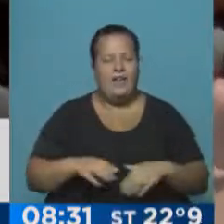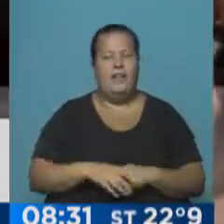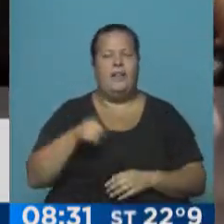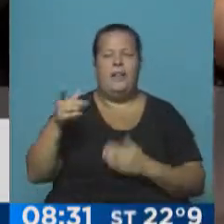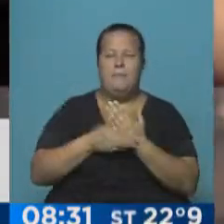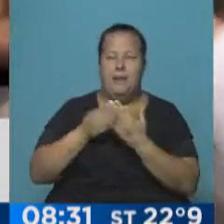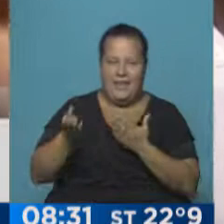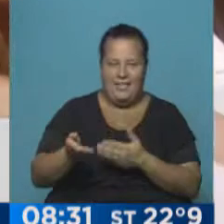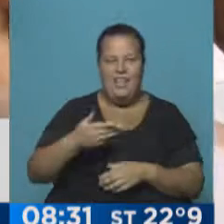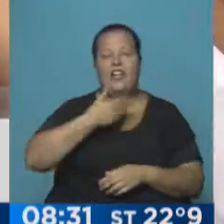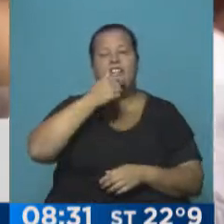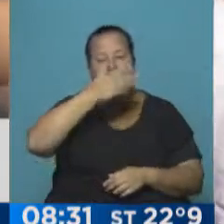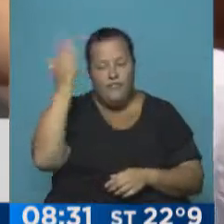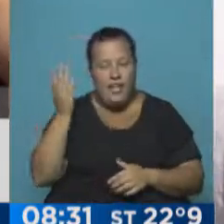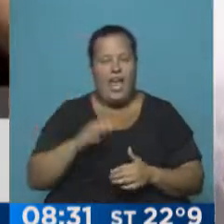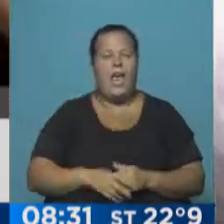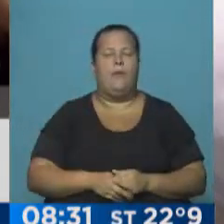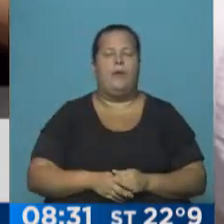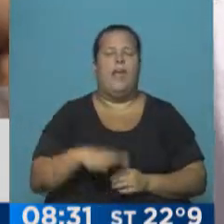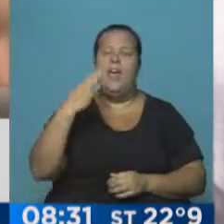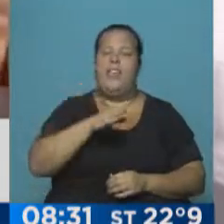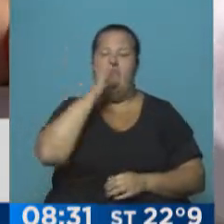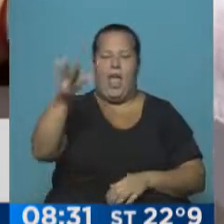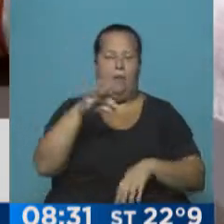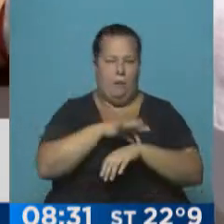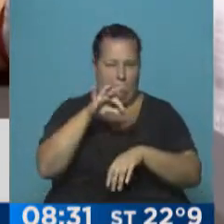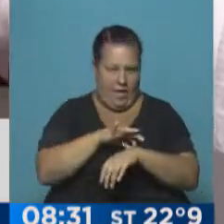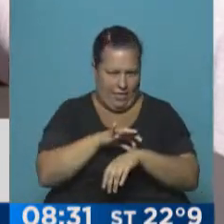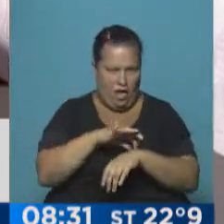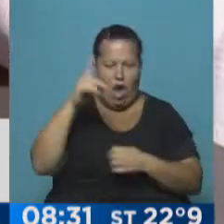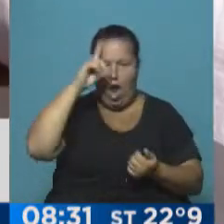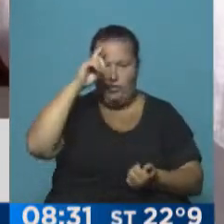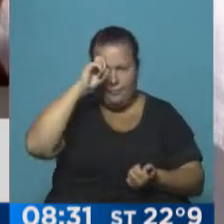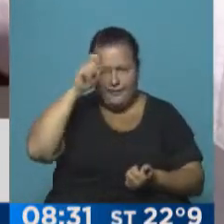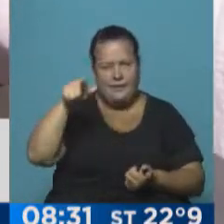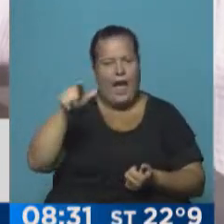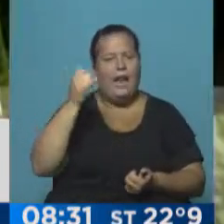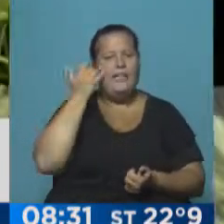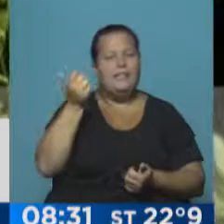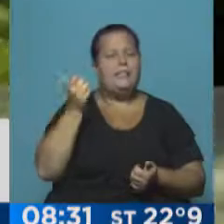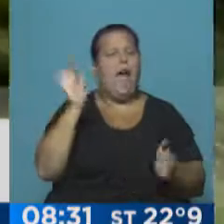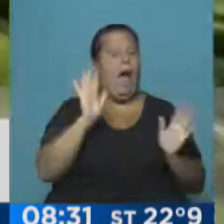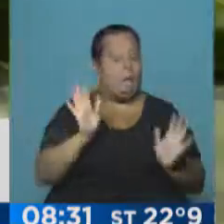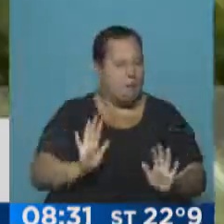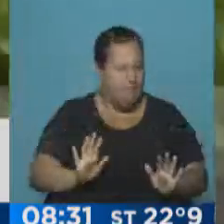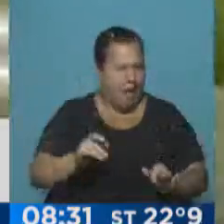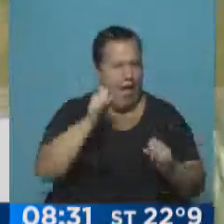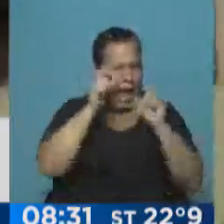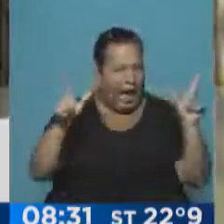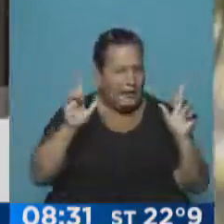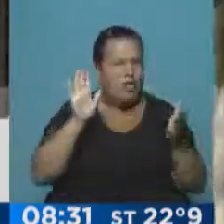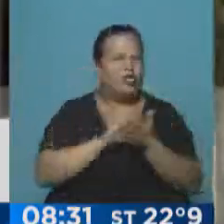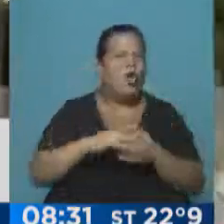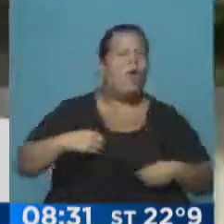de Sí, ¿qué tal? fiebre. Fiebre, hay que ir a consultar. Los hospitales están absolutamente alertas a